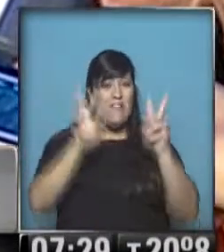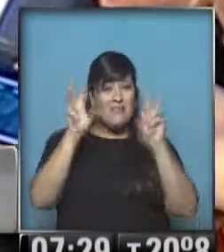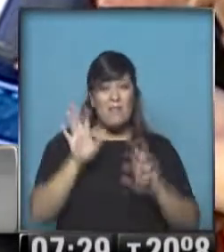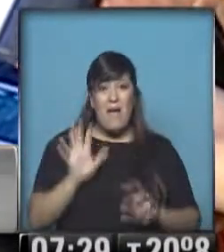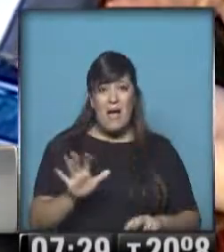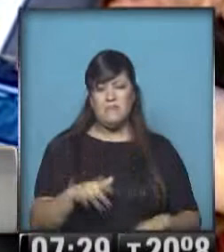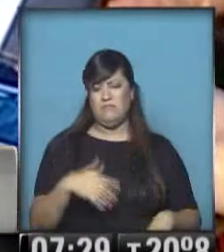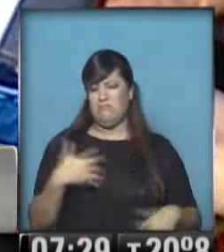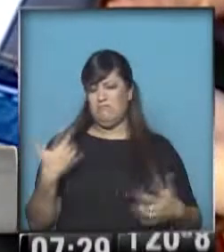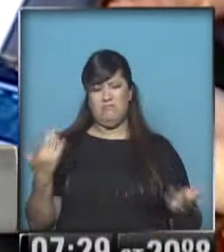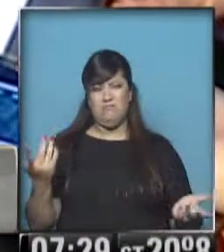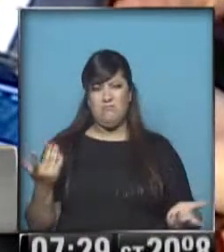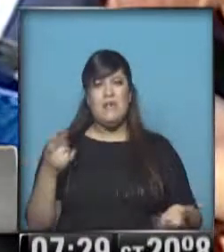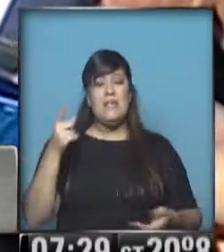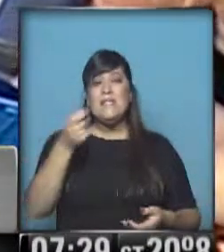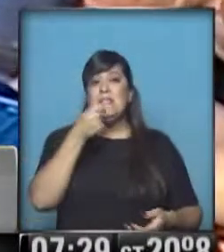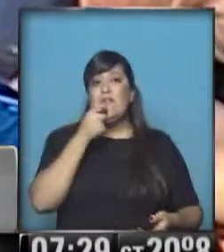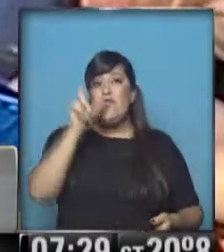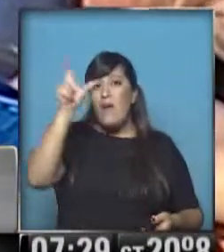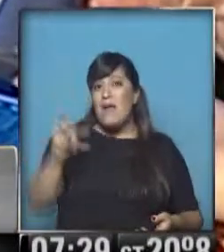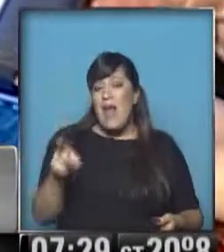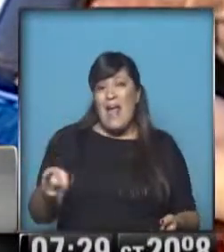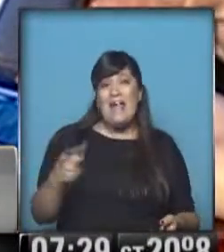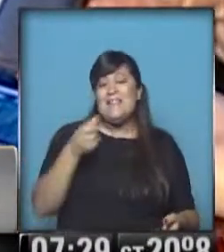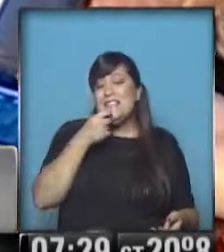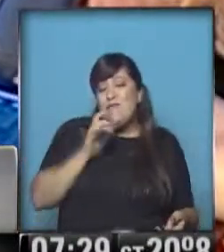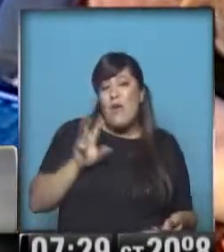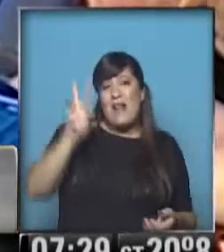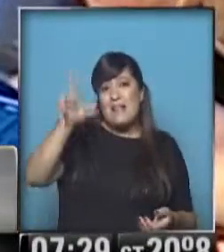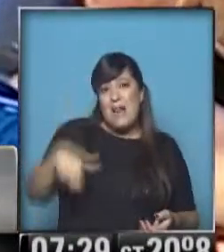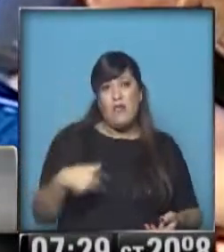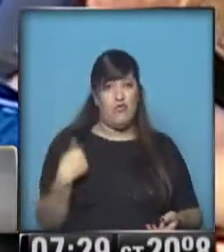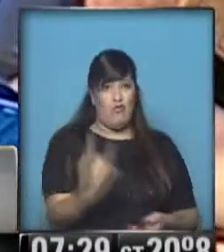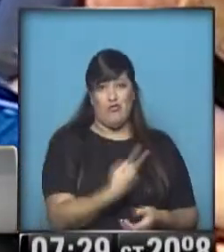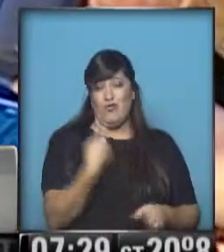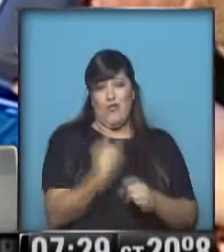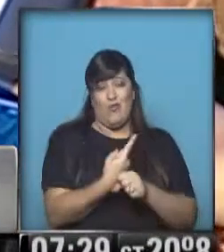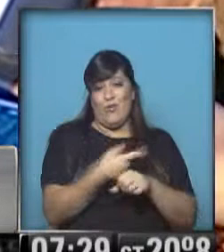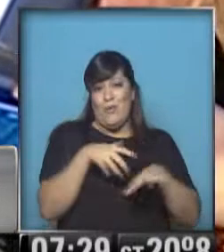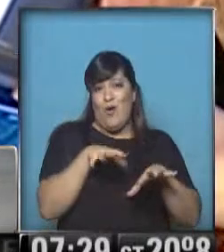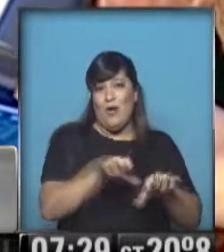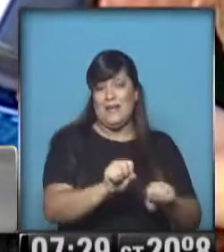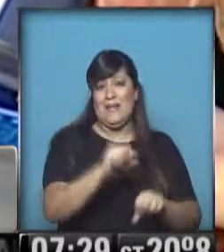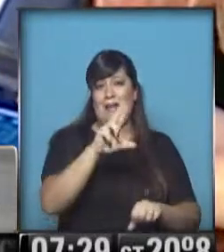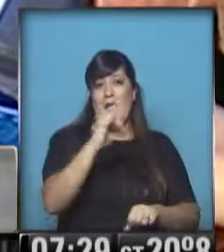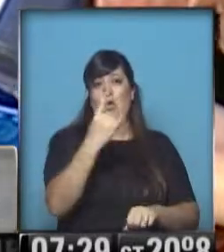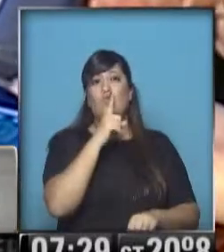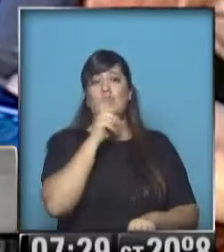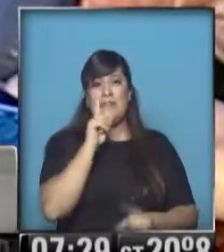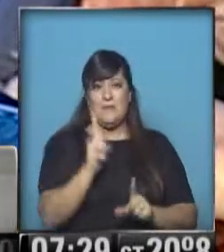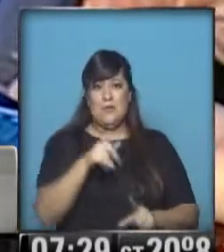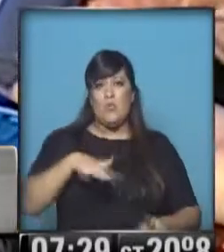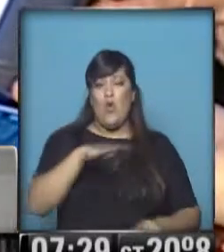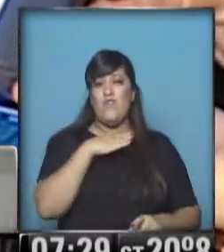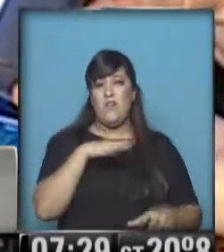un sinsentido. Si lo que él tuviera razón, nosotros no hubiéramos podido detener a Ruti, que lo detuvimos en esa villa, y no